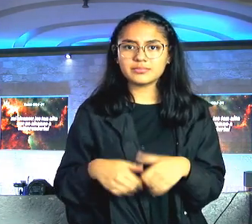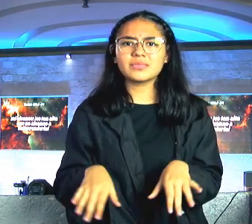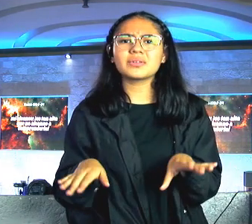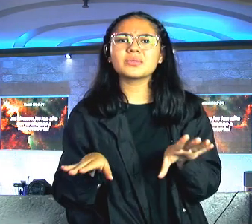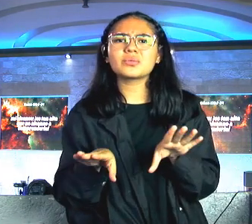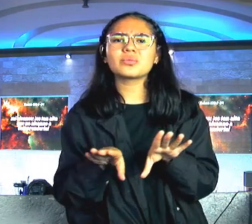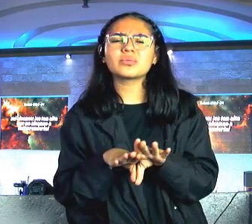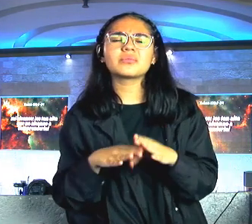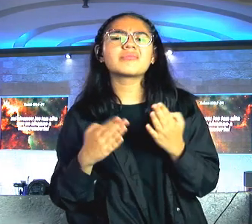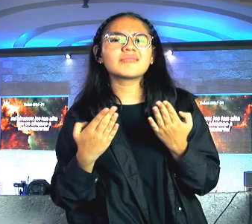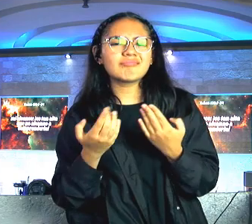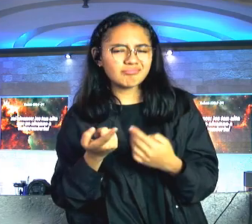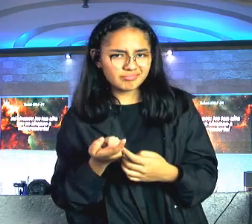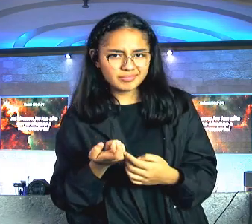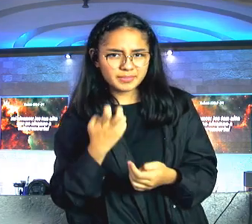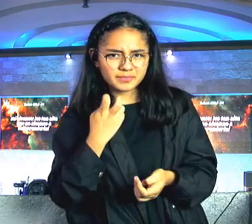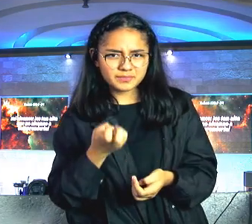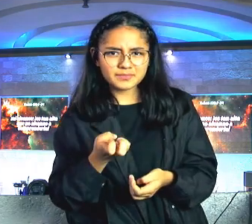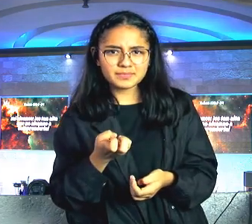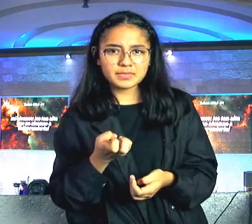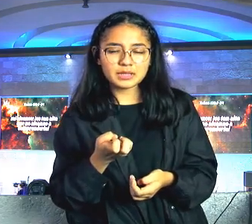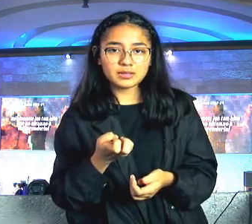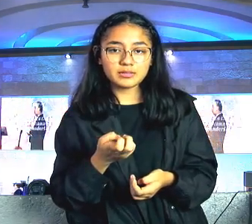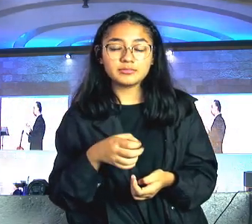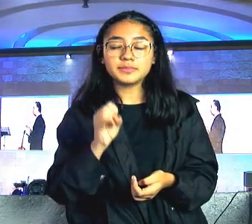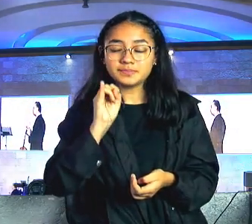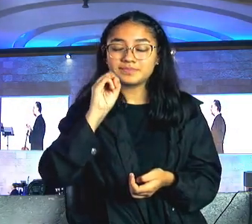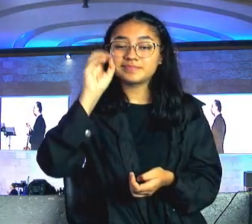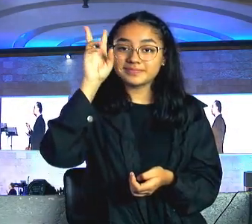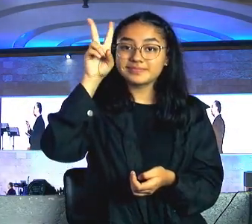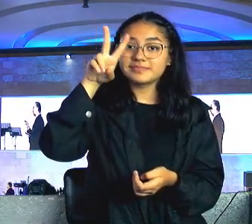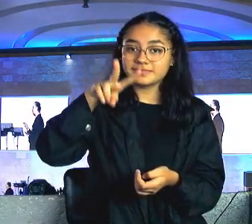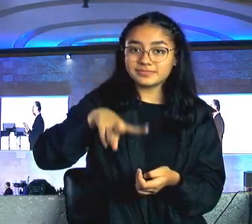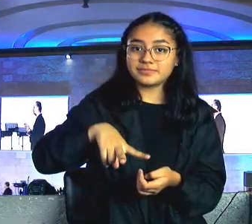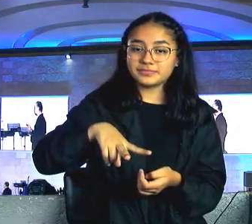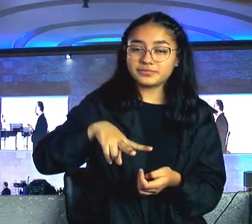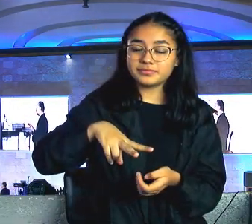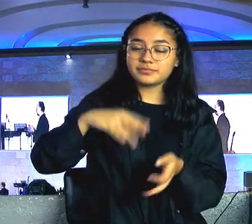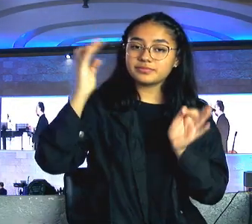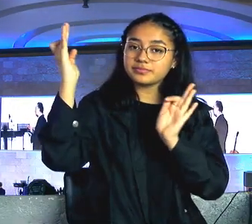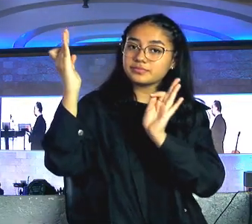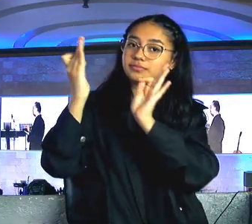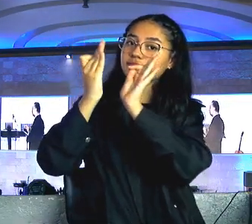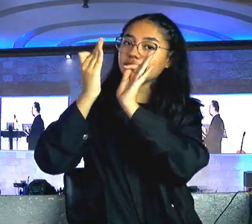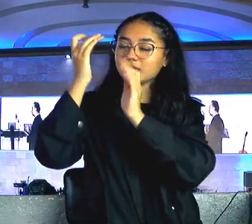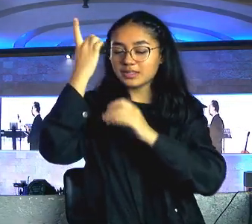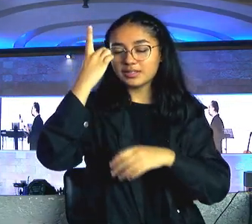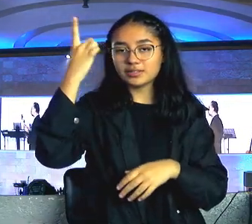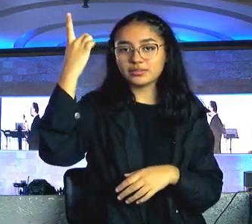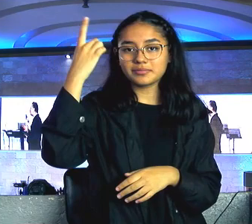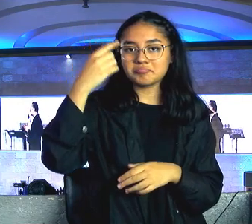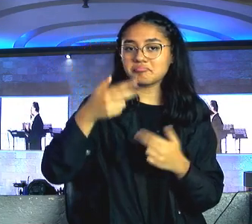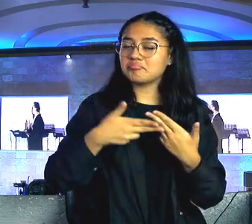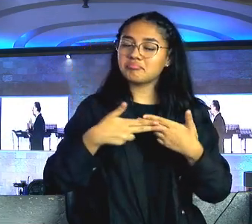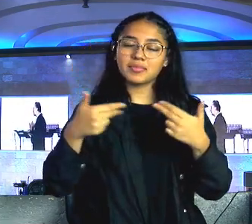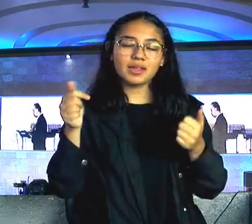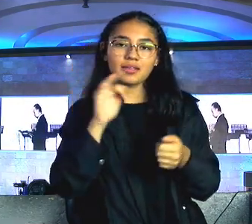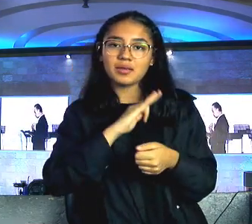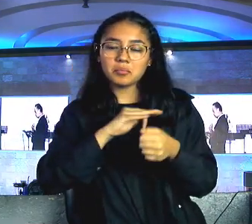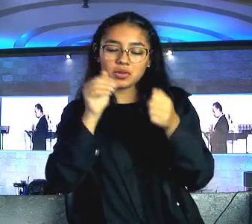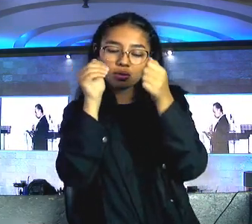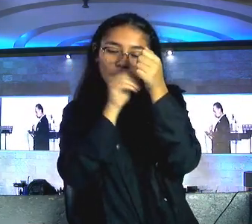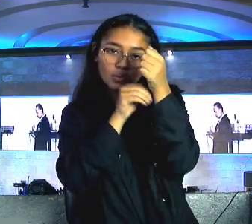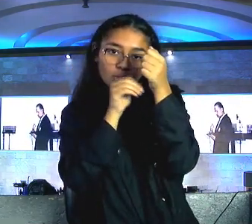esto. Lo que sí es cierto es que delante de Dios nadie podemos ocultar lo que